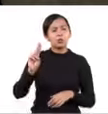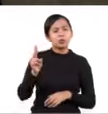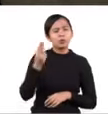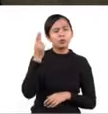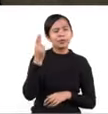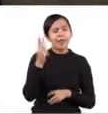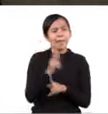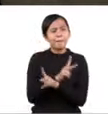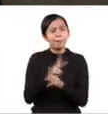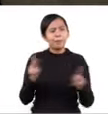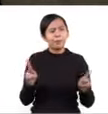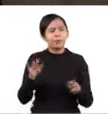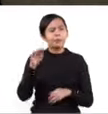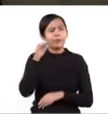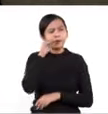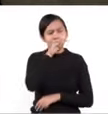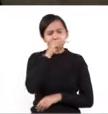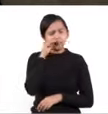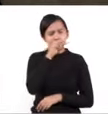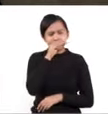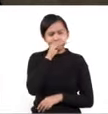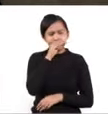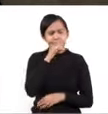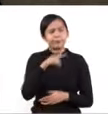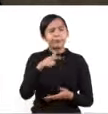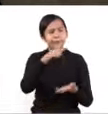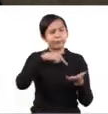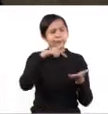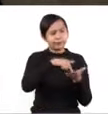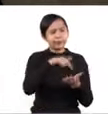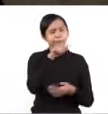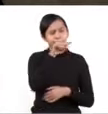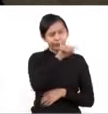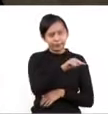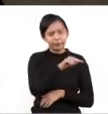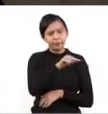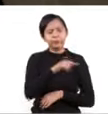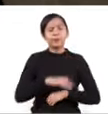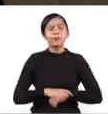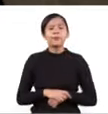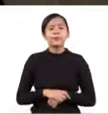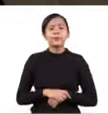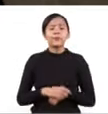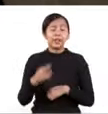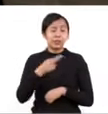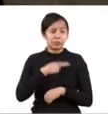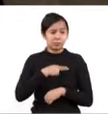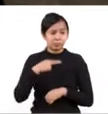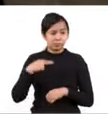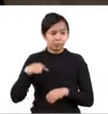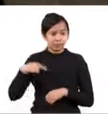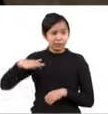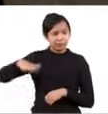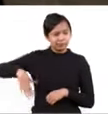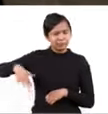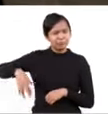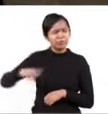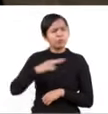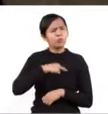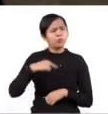pública y gratuita que existe en su país. Recientemente hemos estado atentos